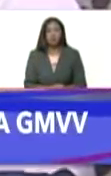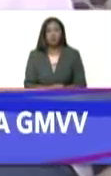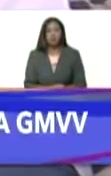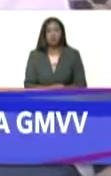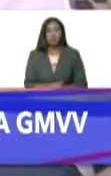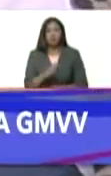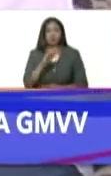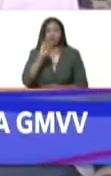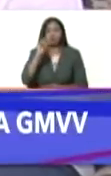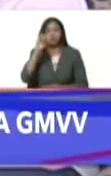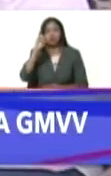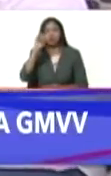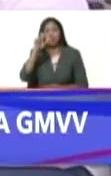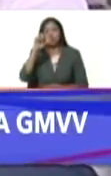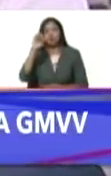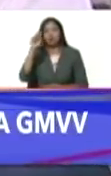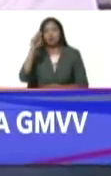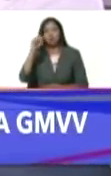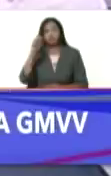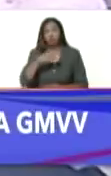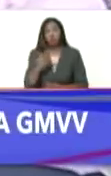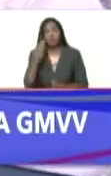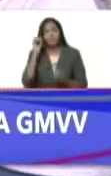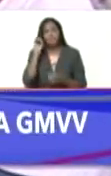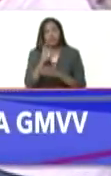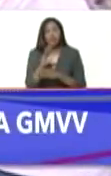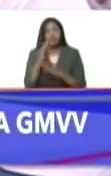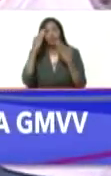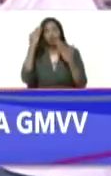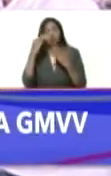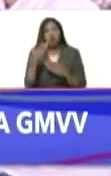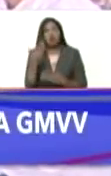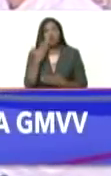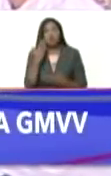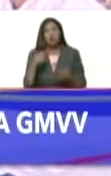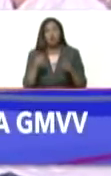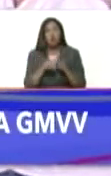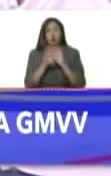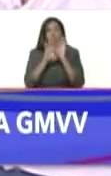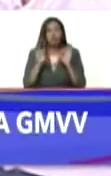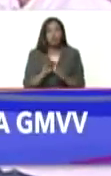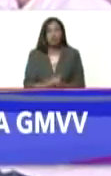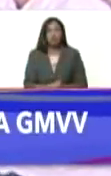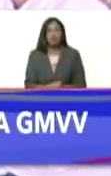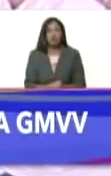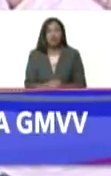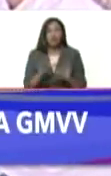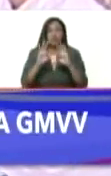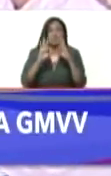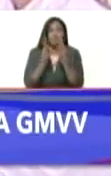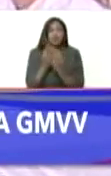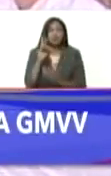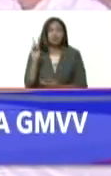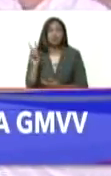quiero que tú le envíes un saludo a la madre venezolana, a la familia venezolana.